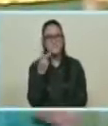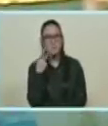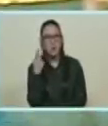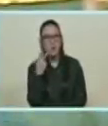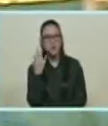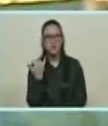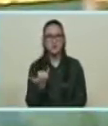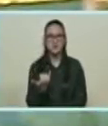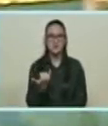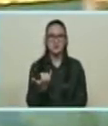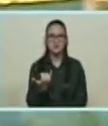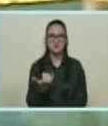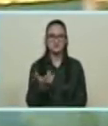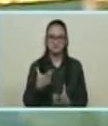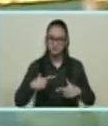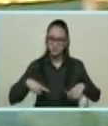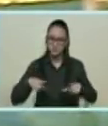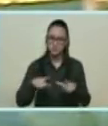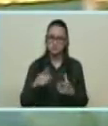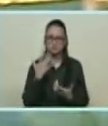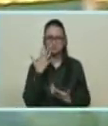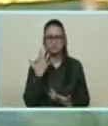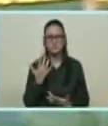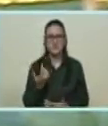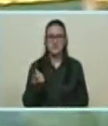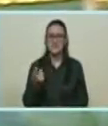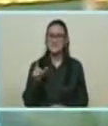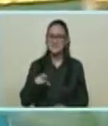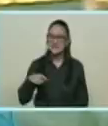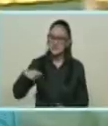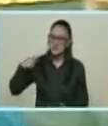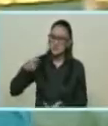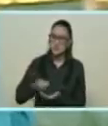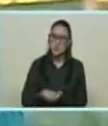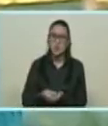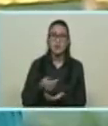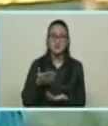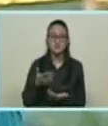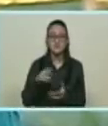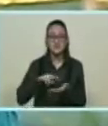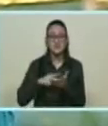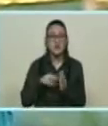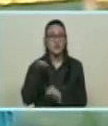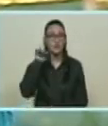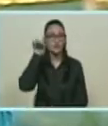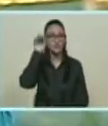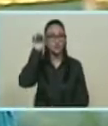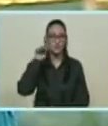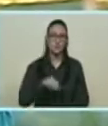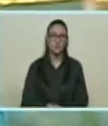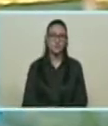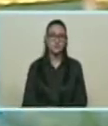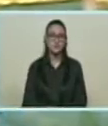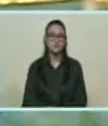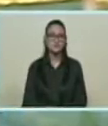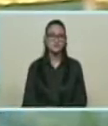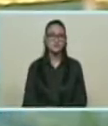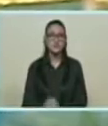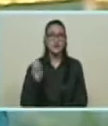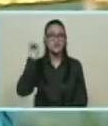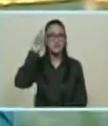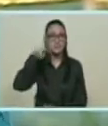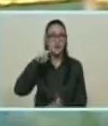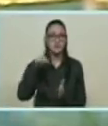este inmenso espacio que amerita tanta inversión hacia el futuro, hacia el futuro. Bueno, Asamblea